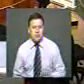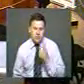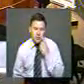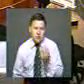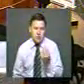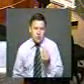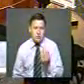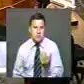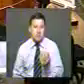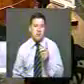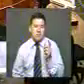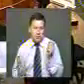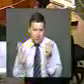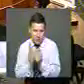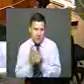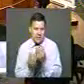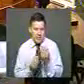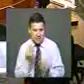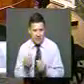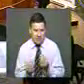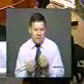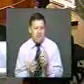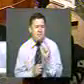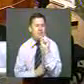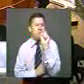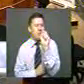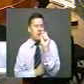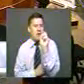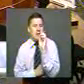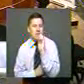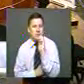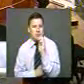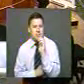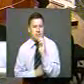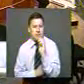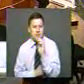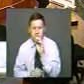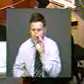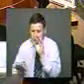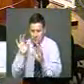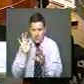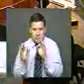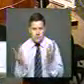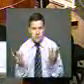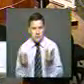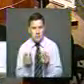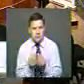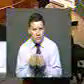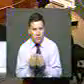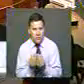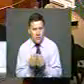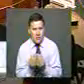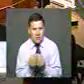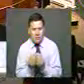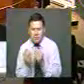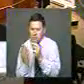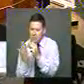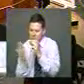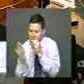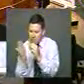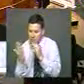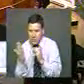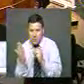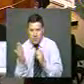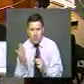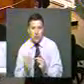muchísimo. Por eso voy a hacer una pequeña selección del desglose. Voy a